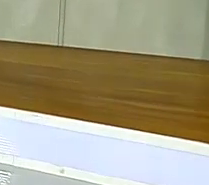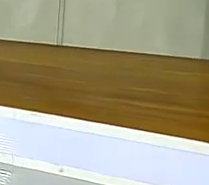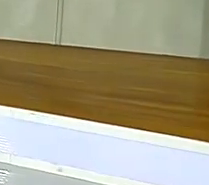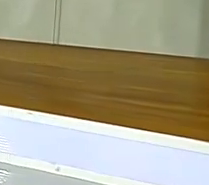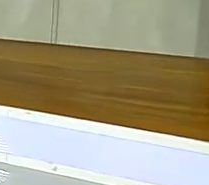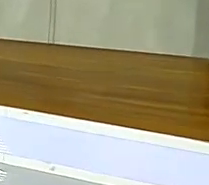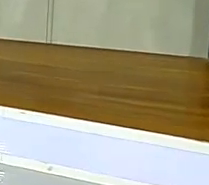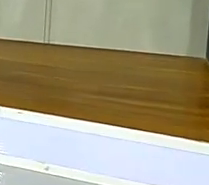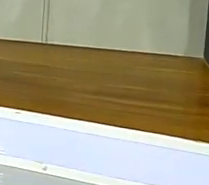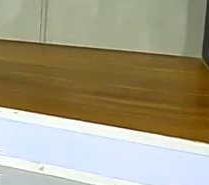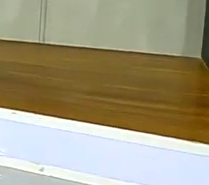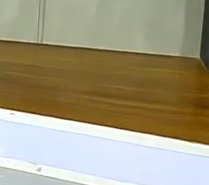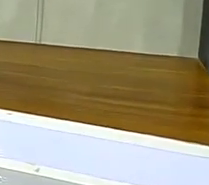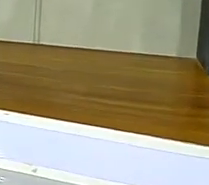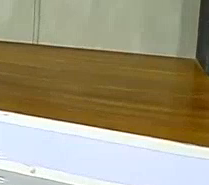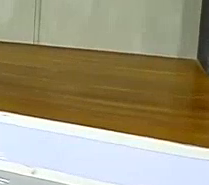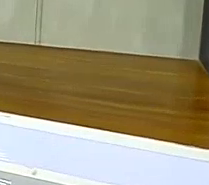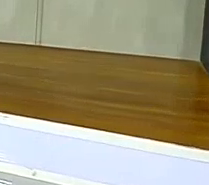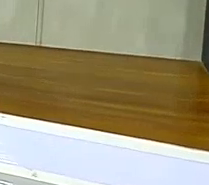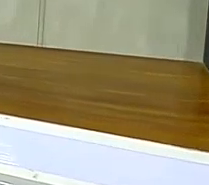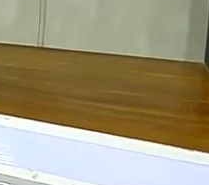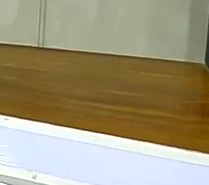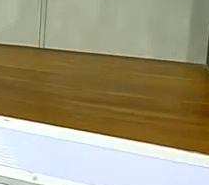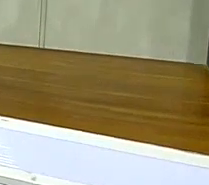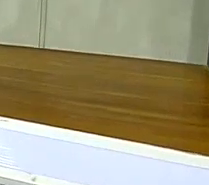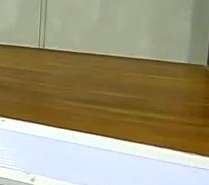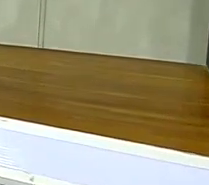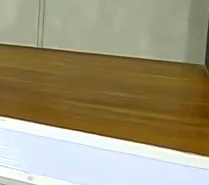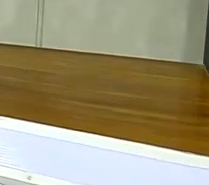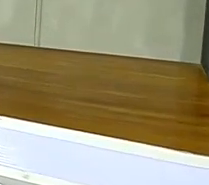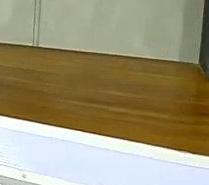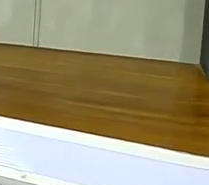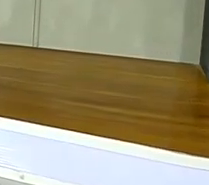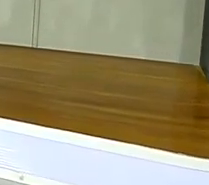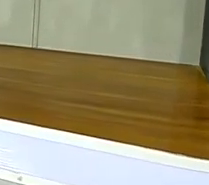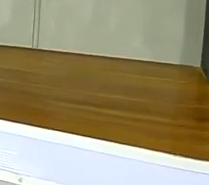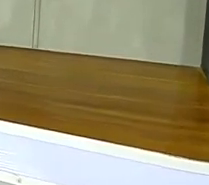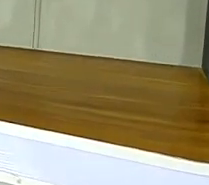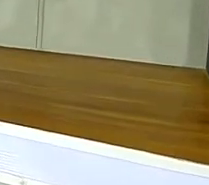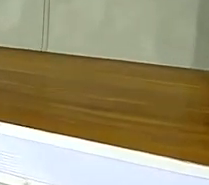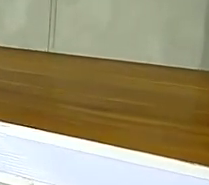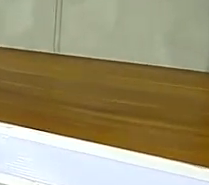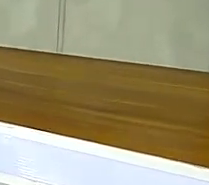Daule, esto en la provincia del Guayas. La Policía Nacional busca al acusado.